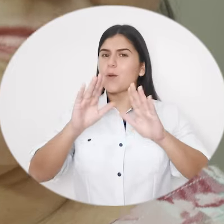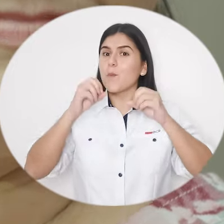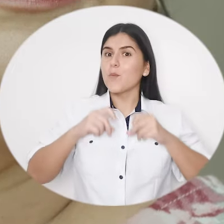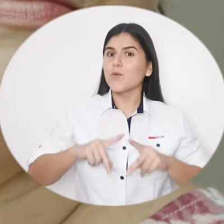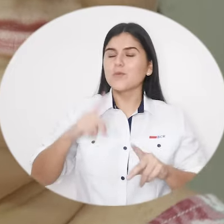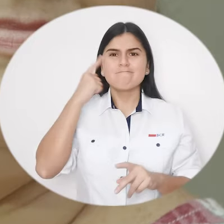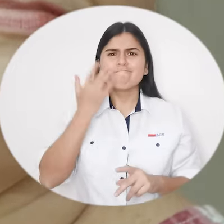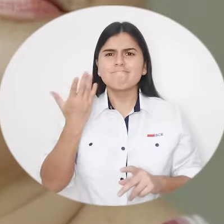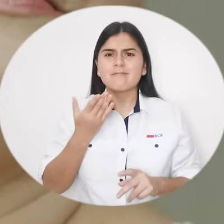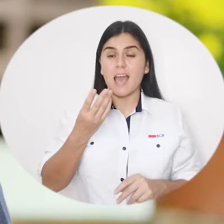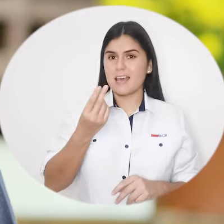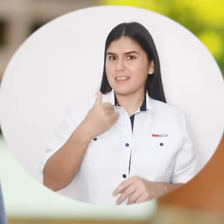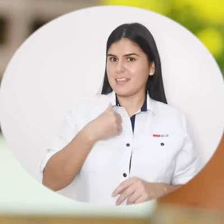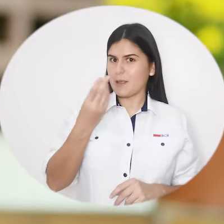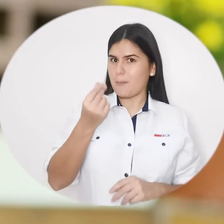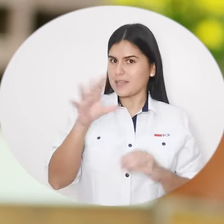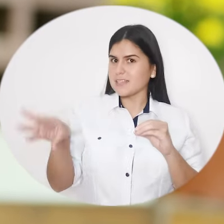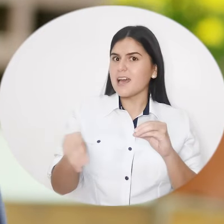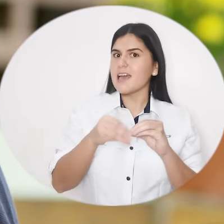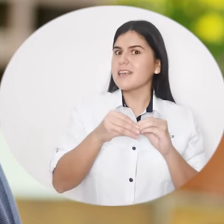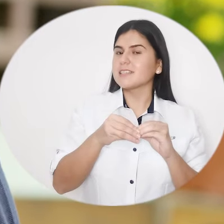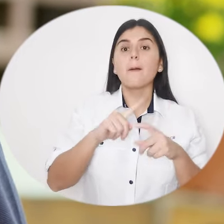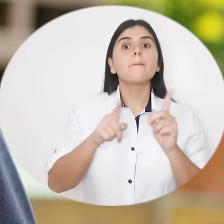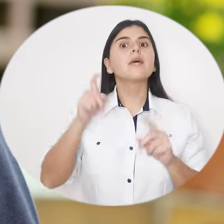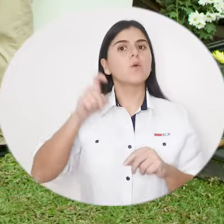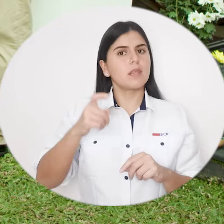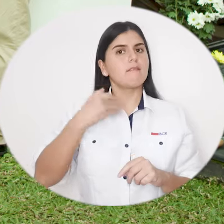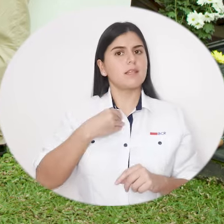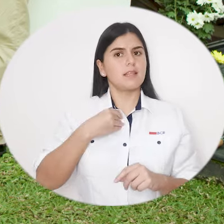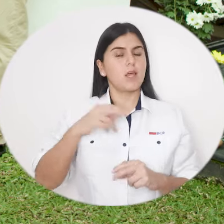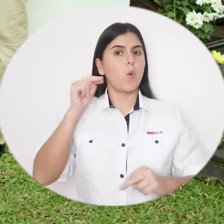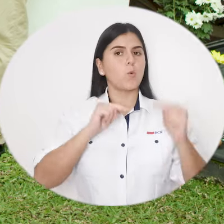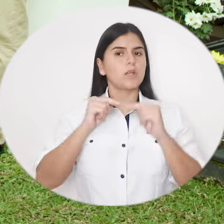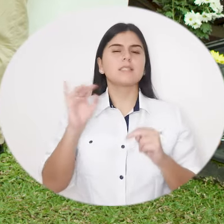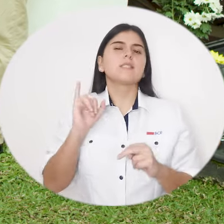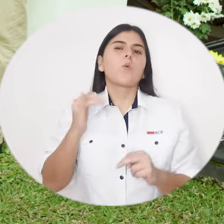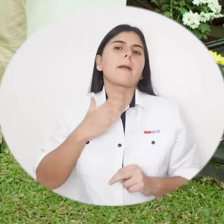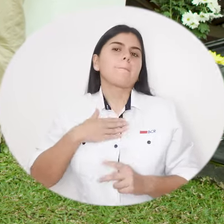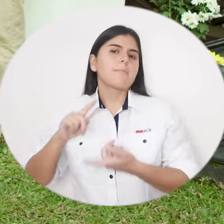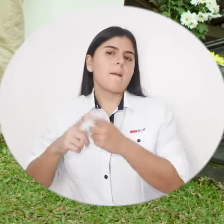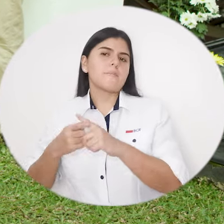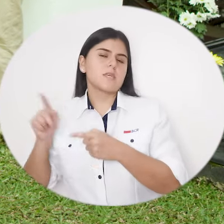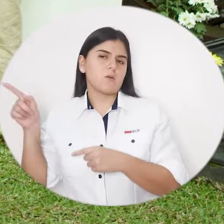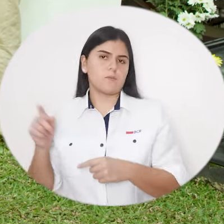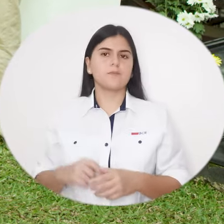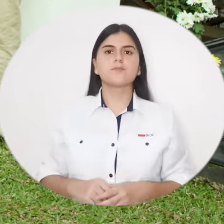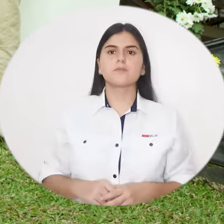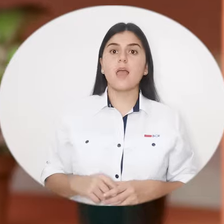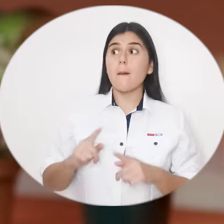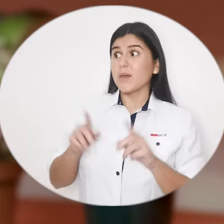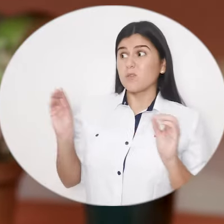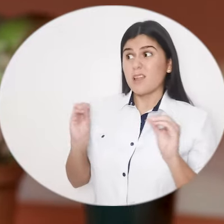yo creo que es una gran oportunidad para generar plática extra. Pero hay que tener un negocio como lo tiene mi